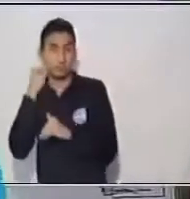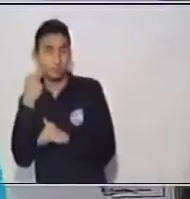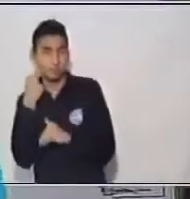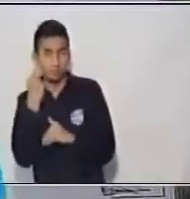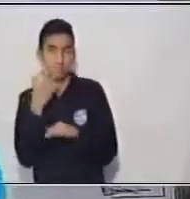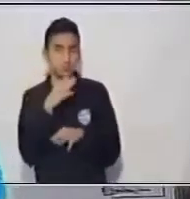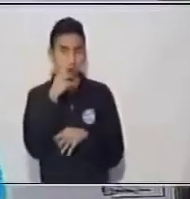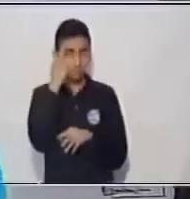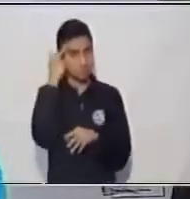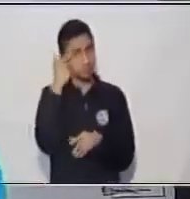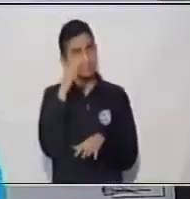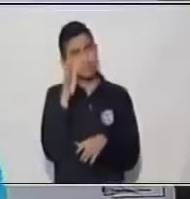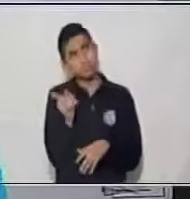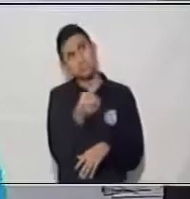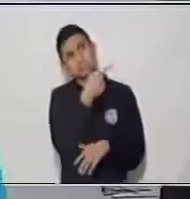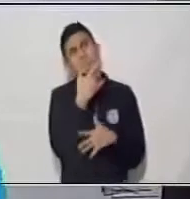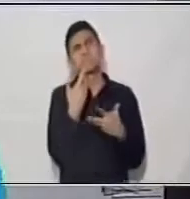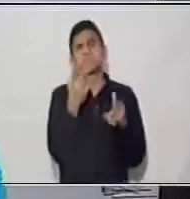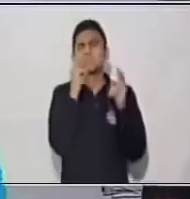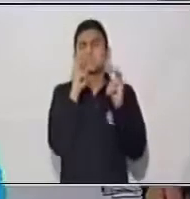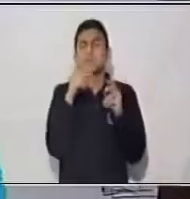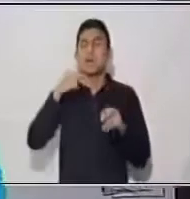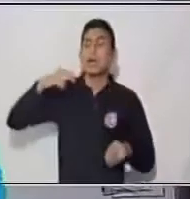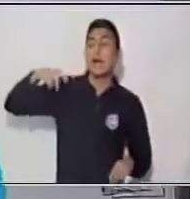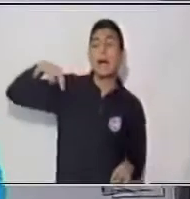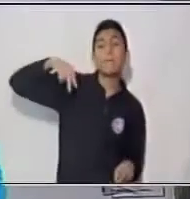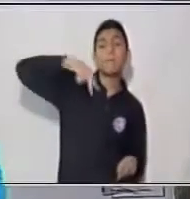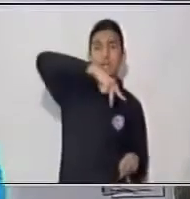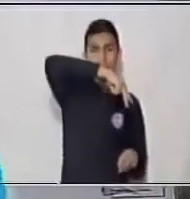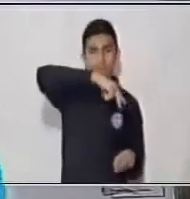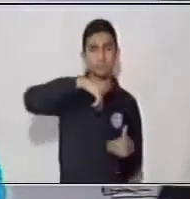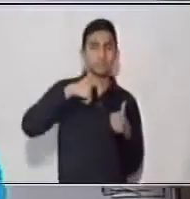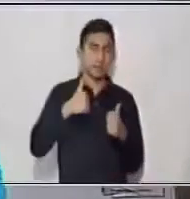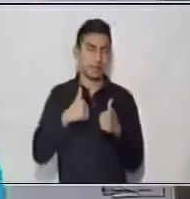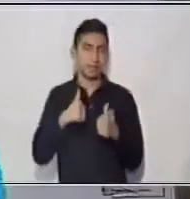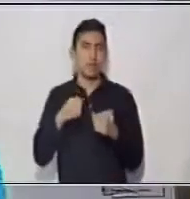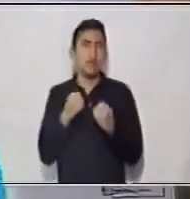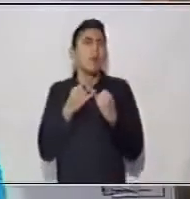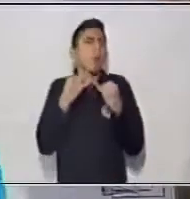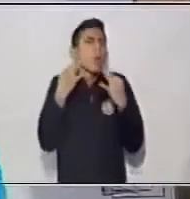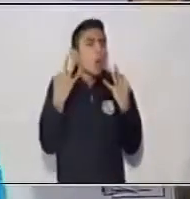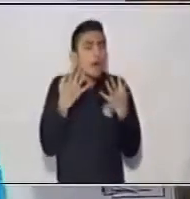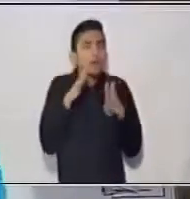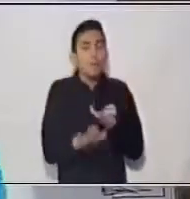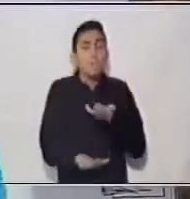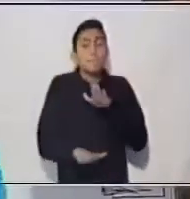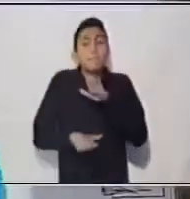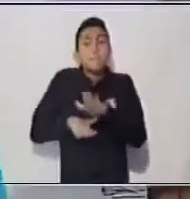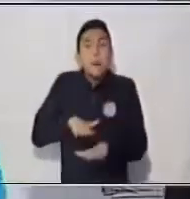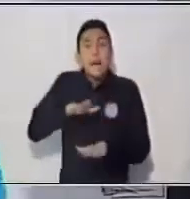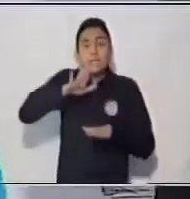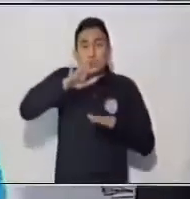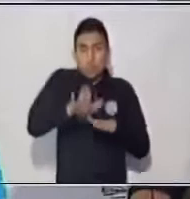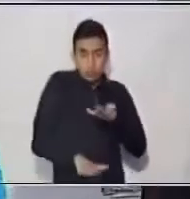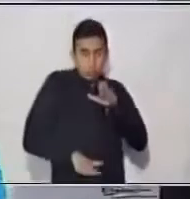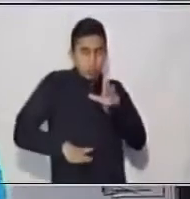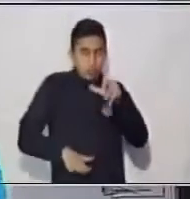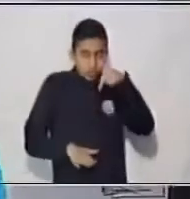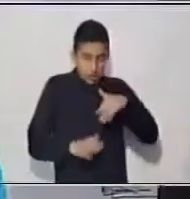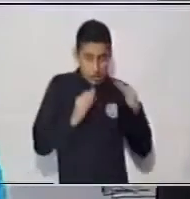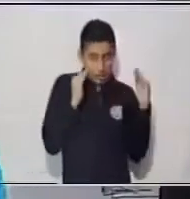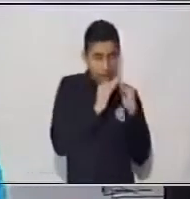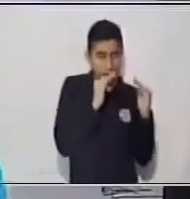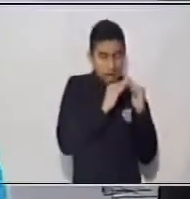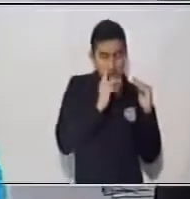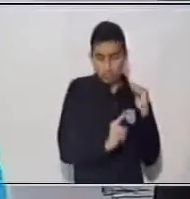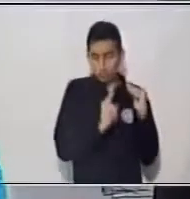y te vas a ir a pie. Muy bien, ¿cuántos pasos vas a dar para llegar a